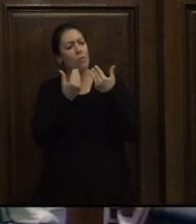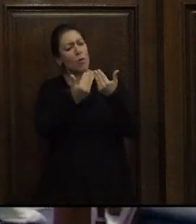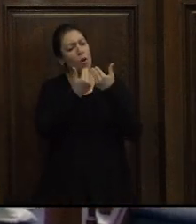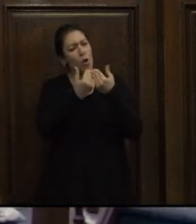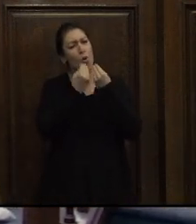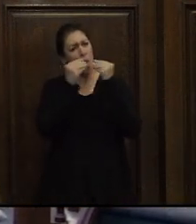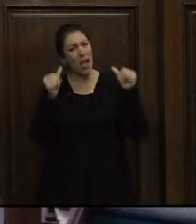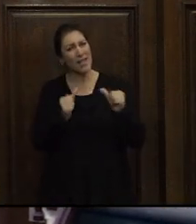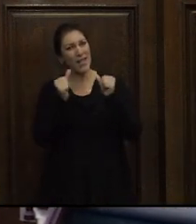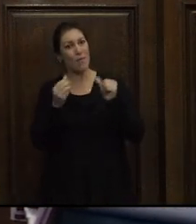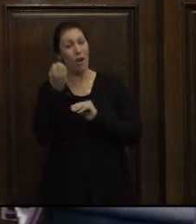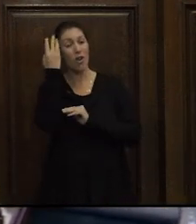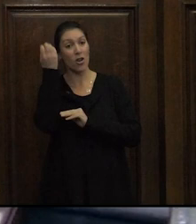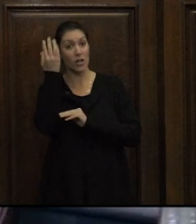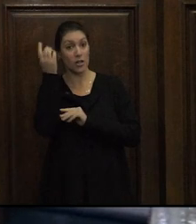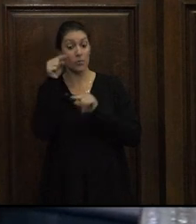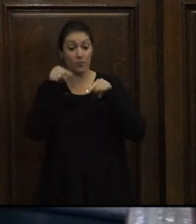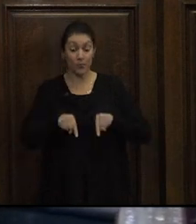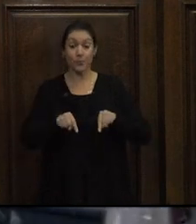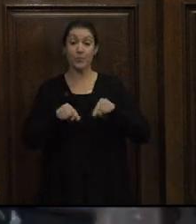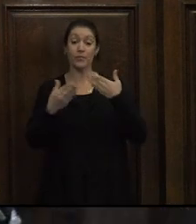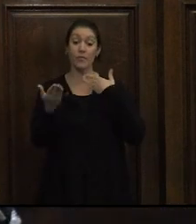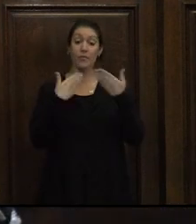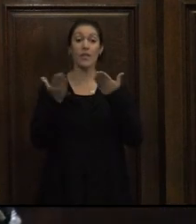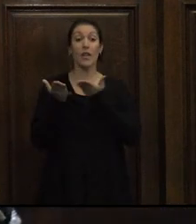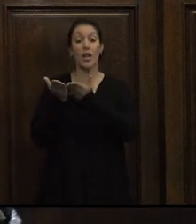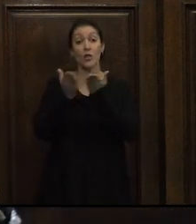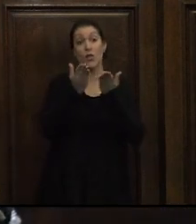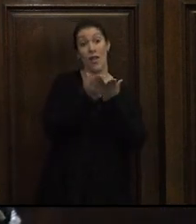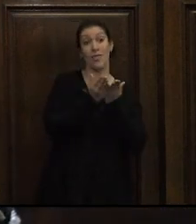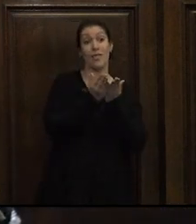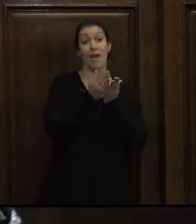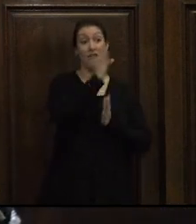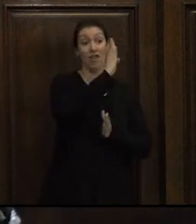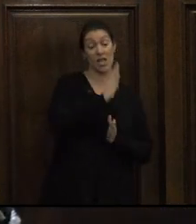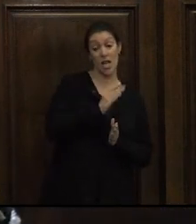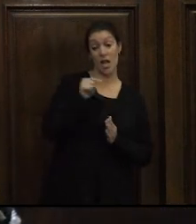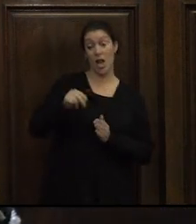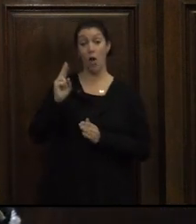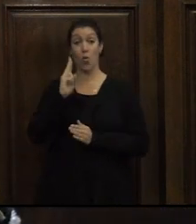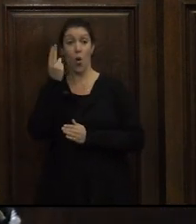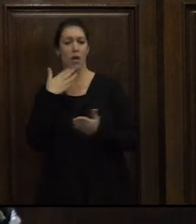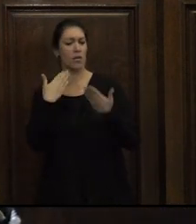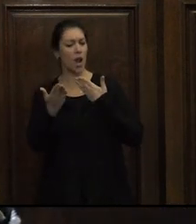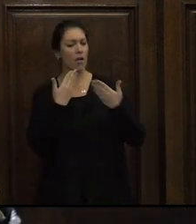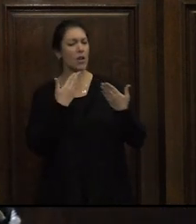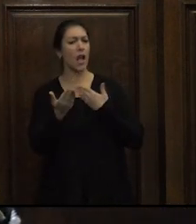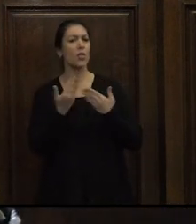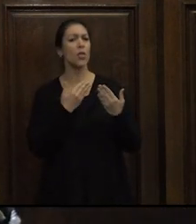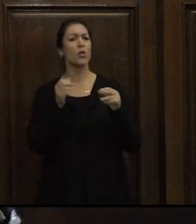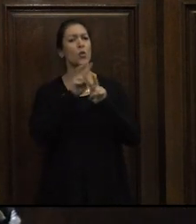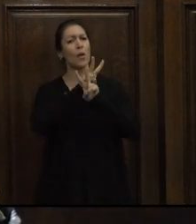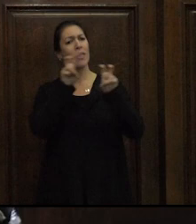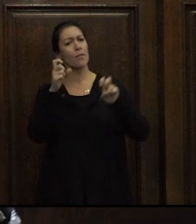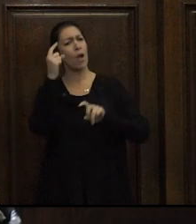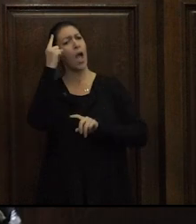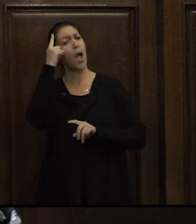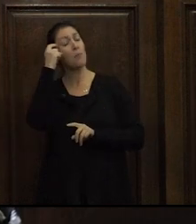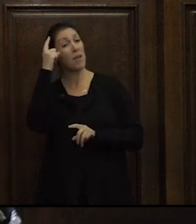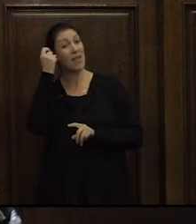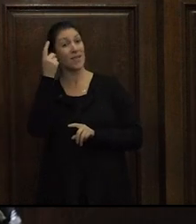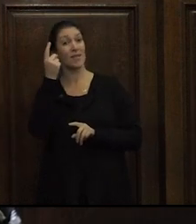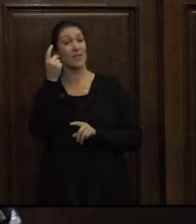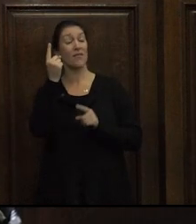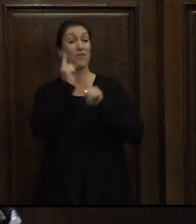muy grande. Hoy yo estuve hablando con estudiantes uruguayos y brasileras sobre su experiencia